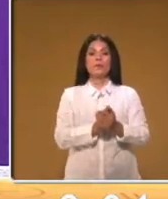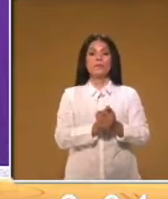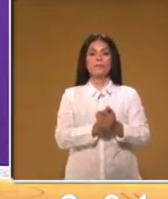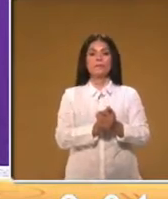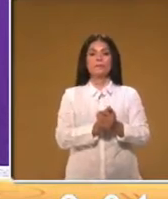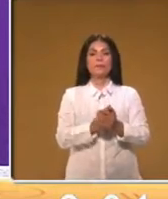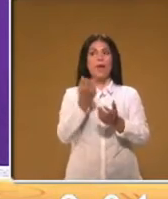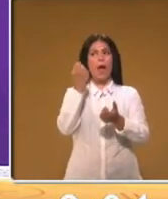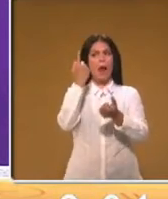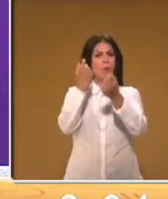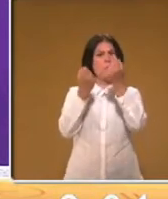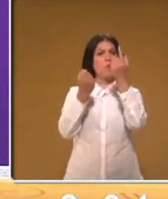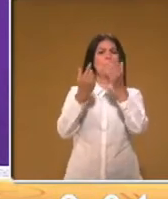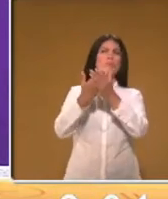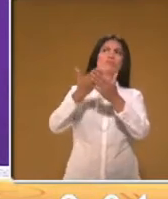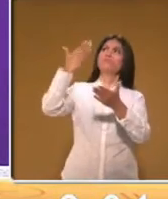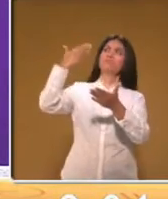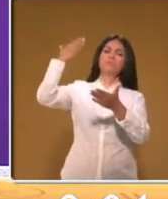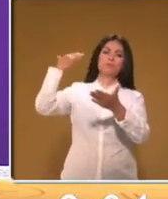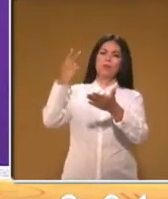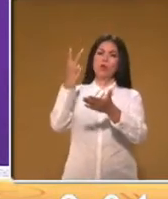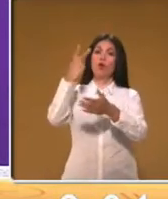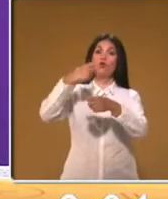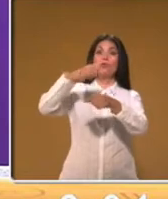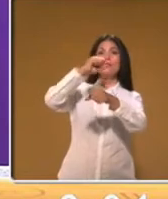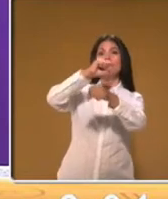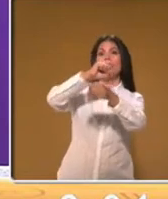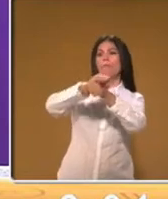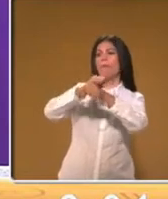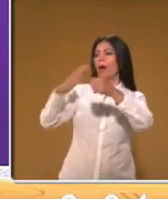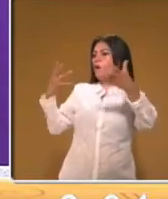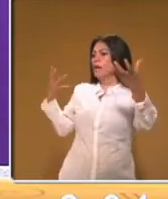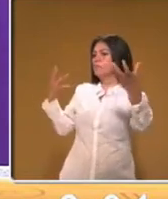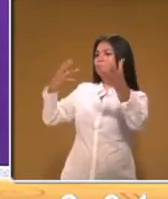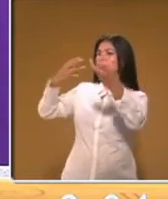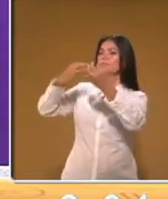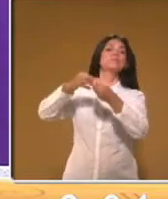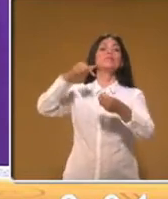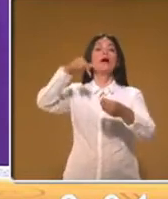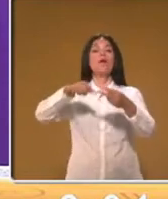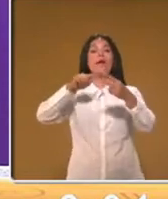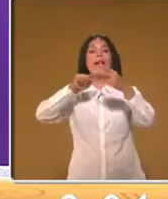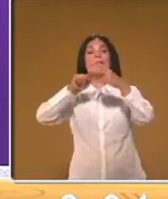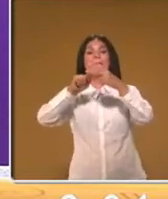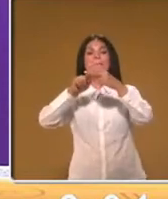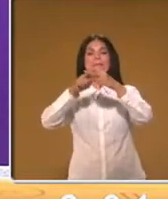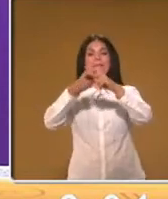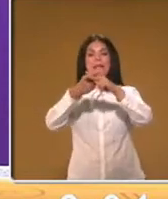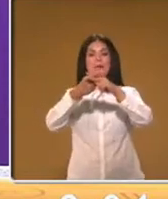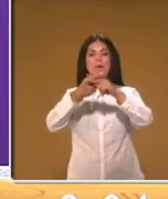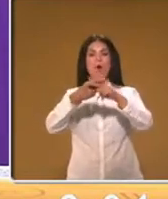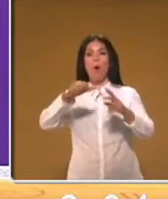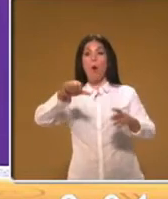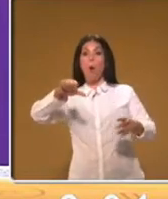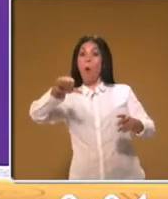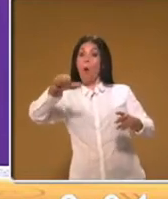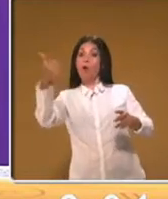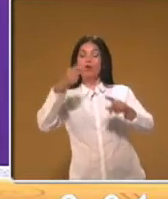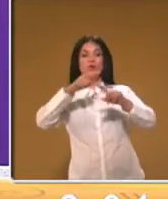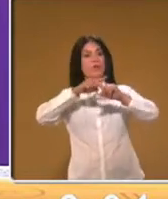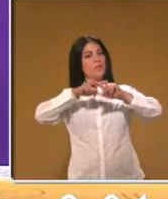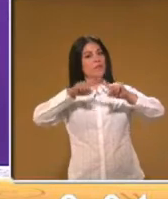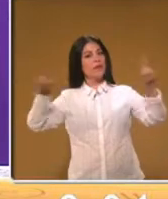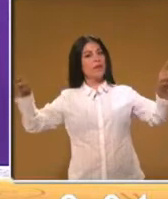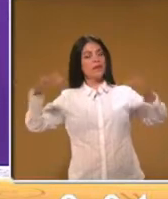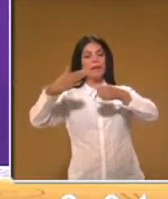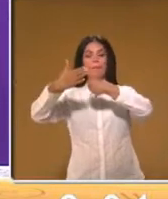hace una semana, otros están comenzando el día de hoy y algunos otros van a comenzar en la siguiente. Cada uno de los directivos tiene